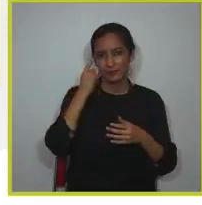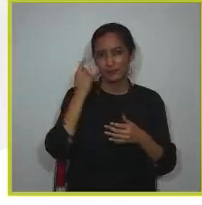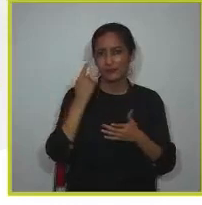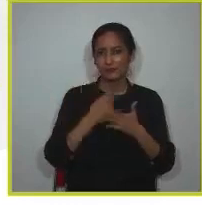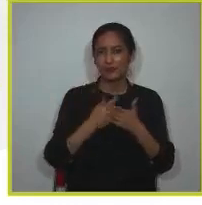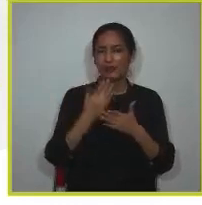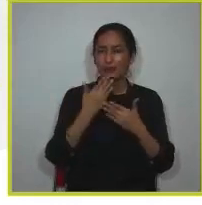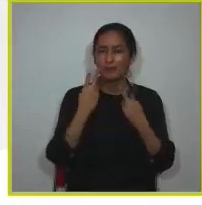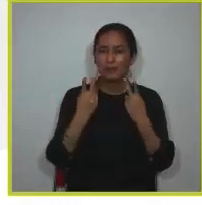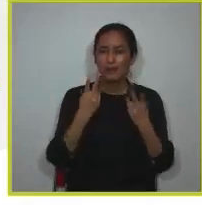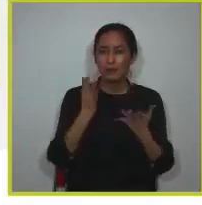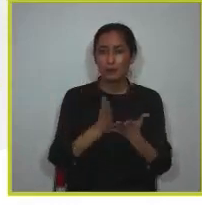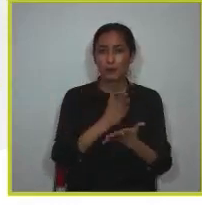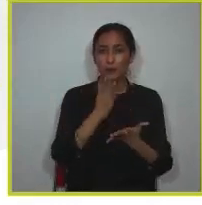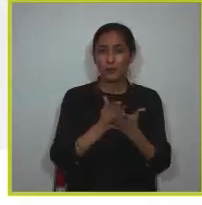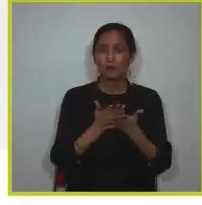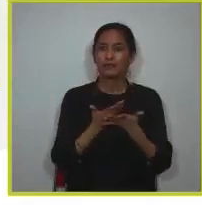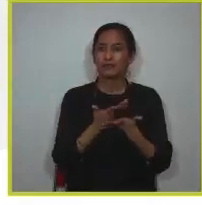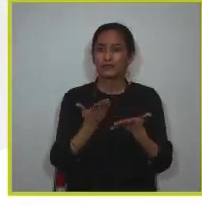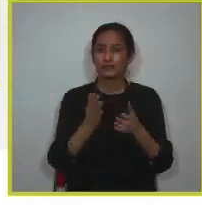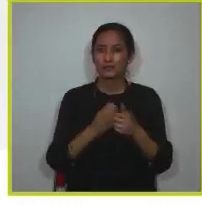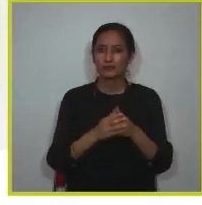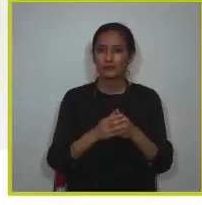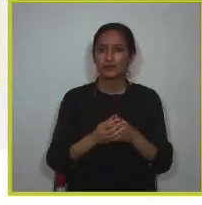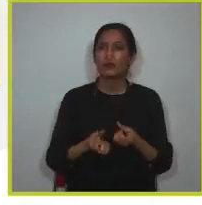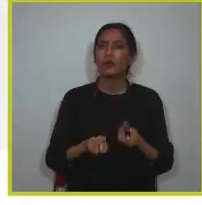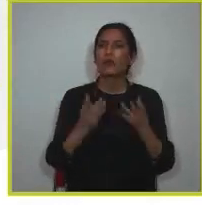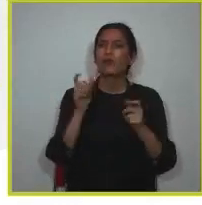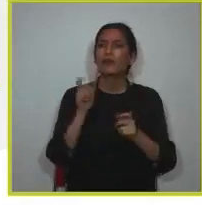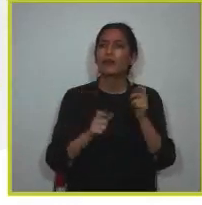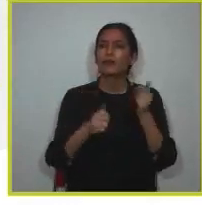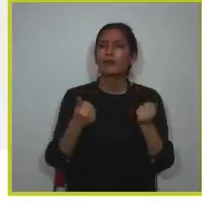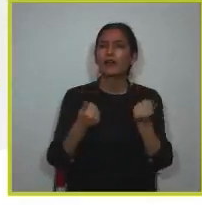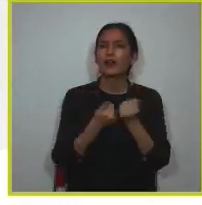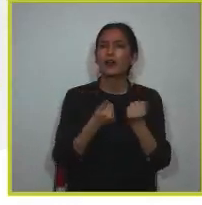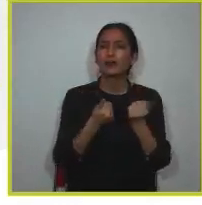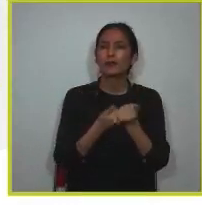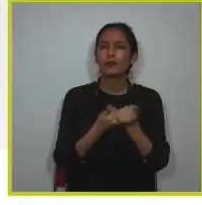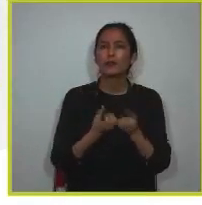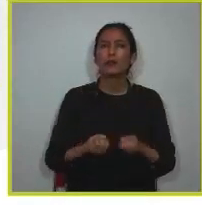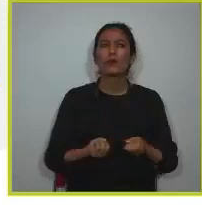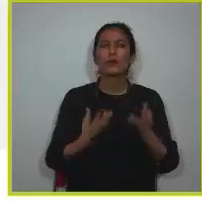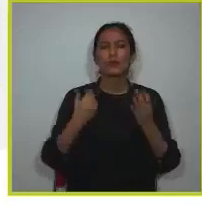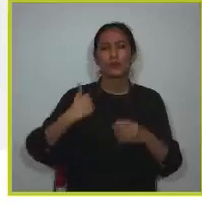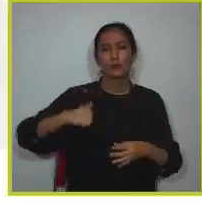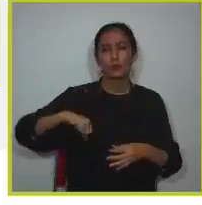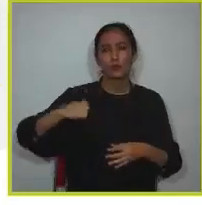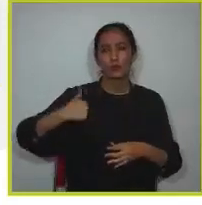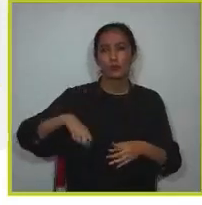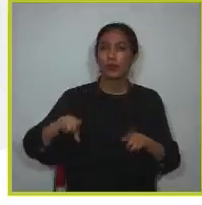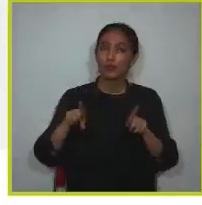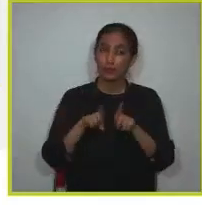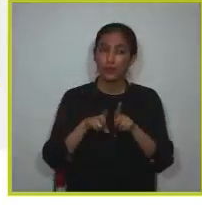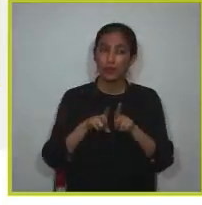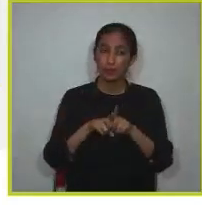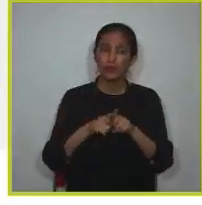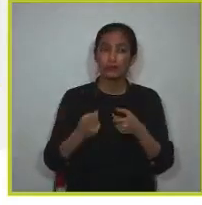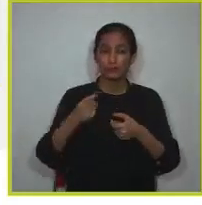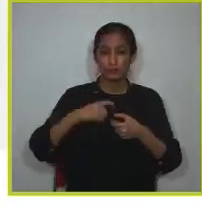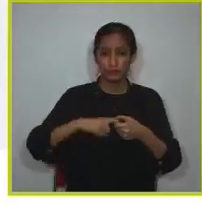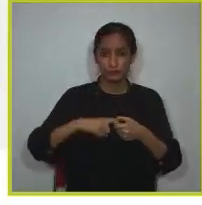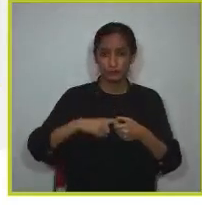enfrentaba los problemas acerca de Cuántos ciudadanos van a participar en esto y cuántas municipalidades van a participar en